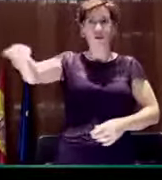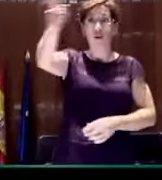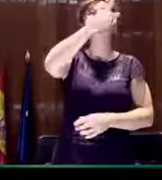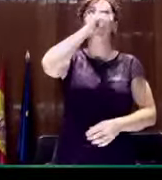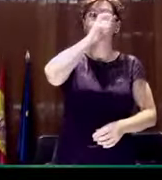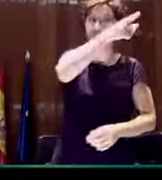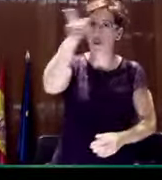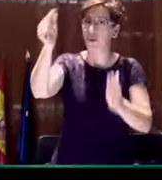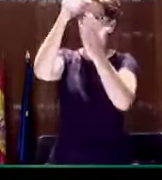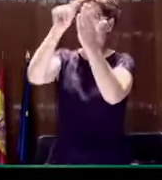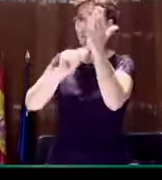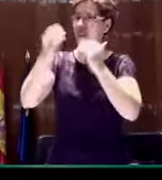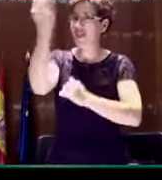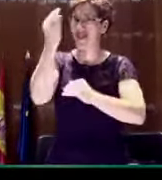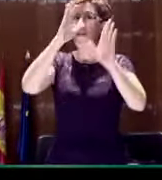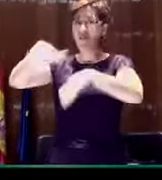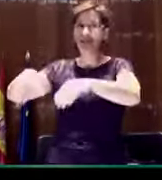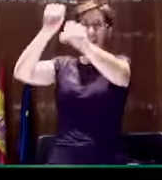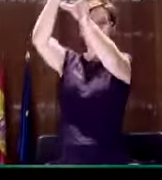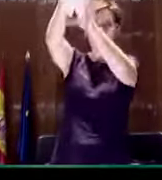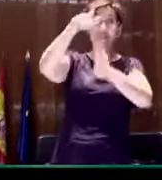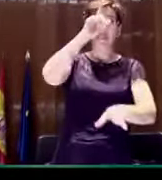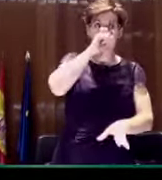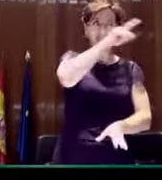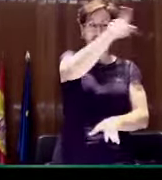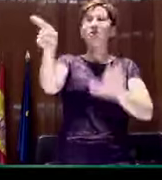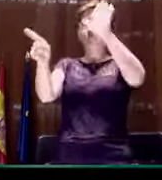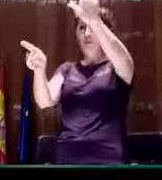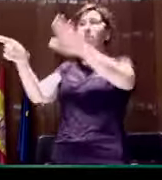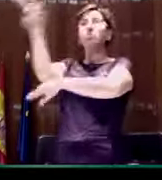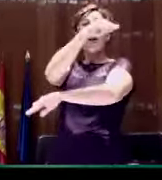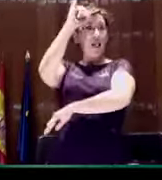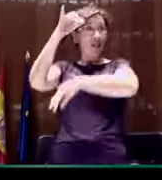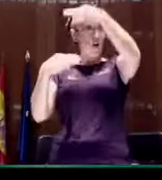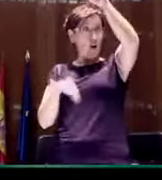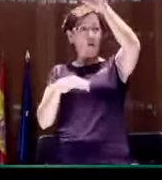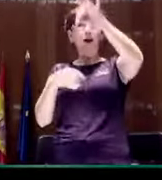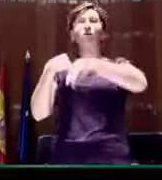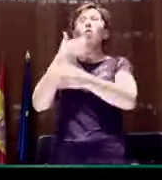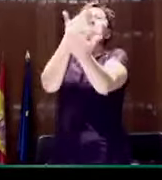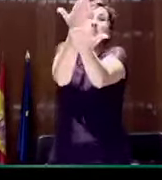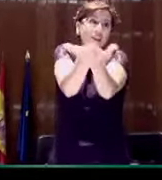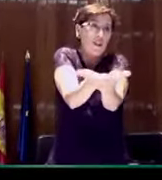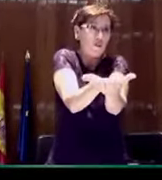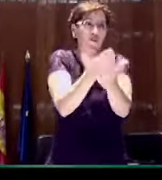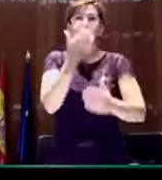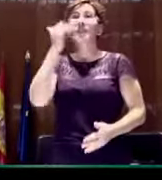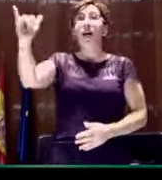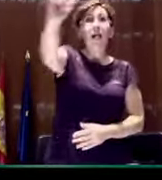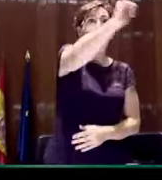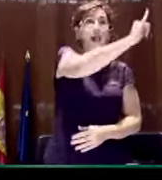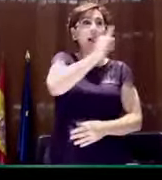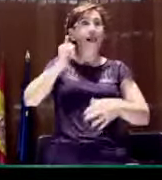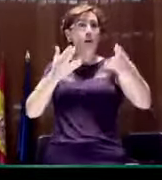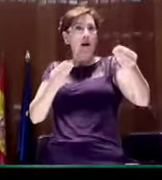tienen que rellenar y presentar al final. Y una cosa que me gustaría que hicieran ahora, si todavía la tienen, si no lo hacen